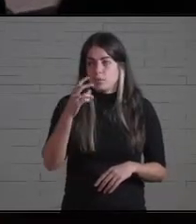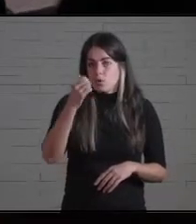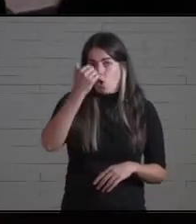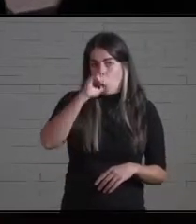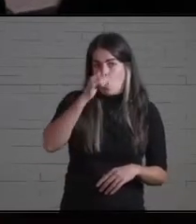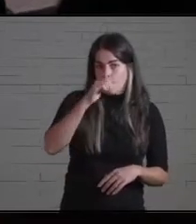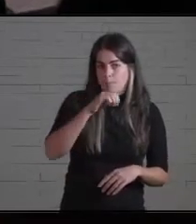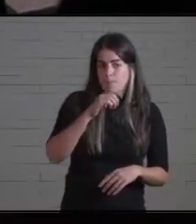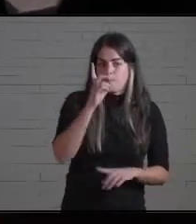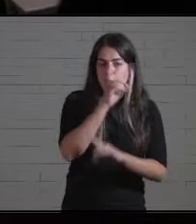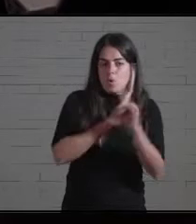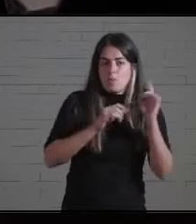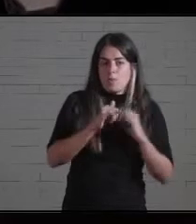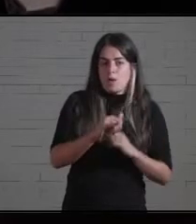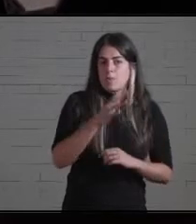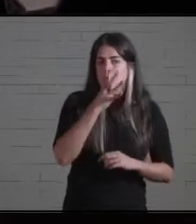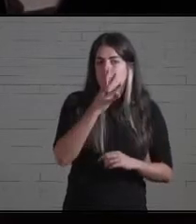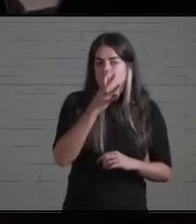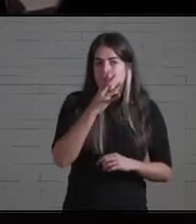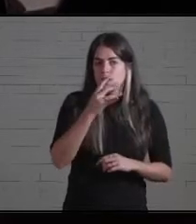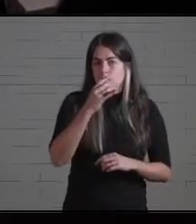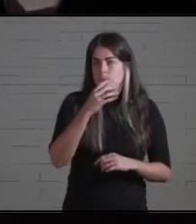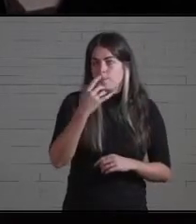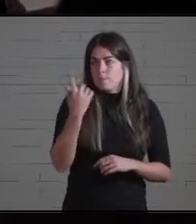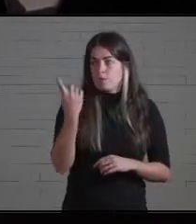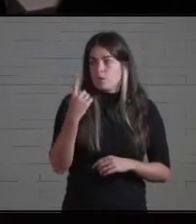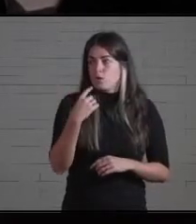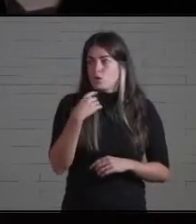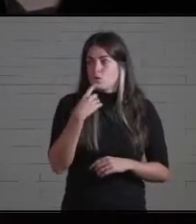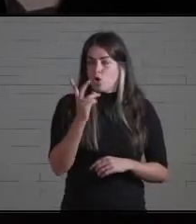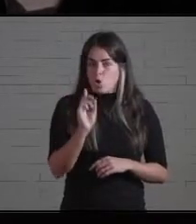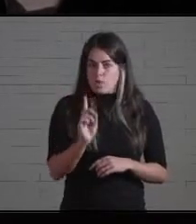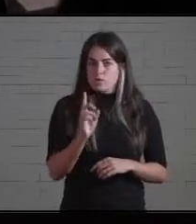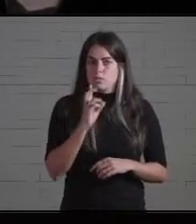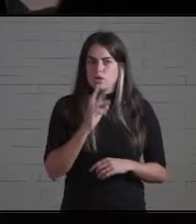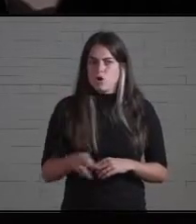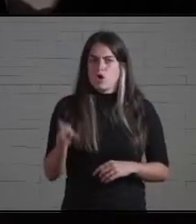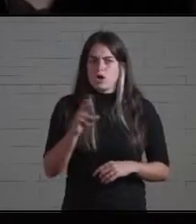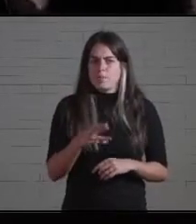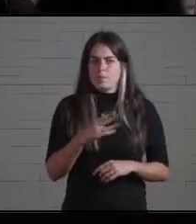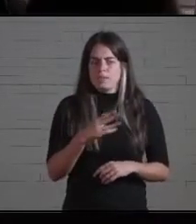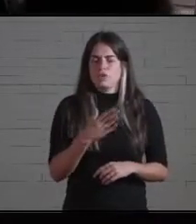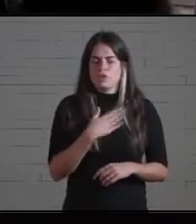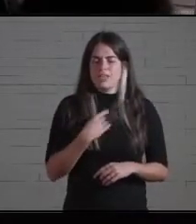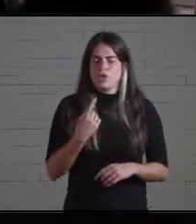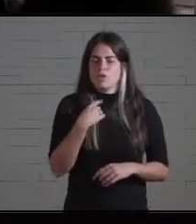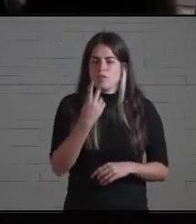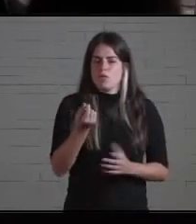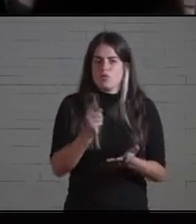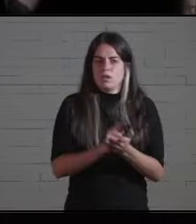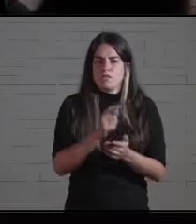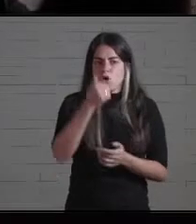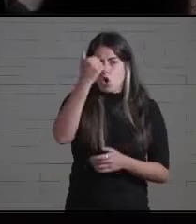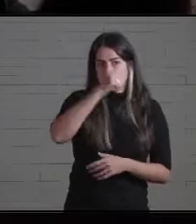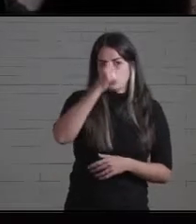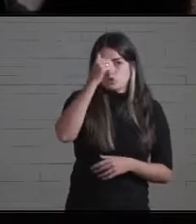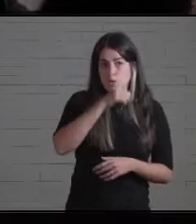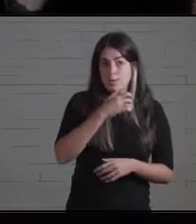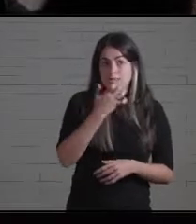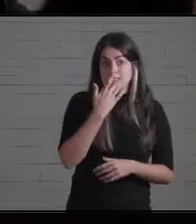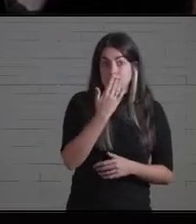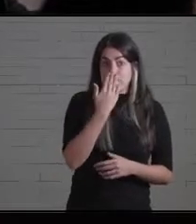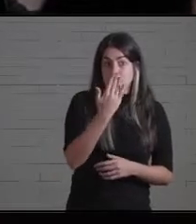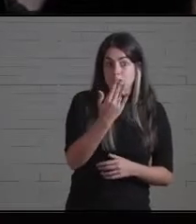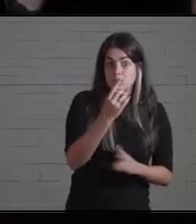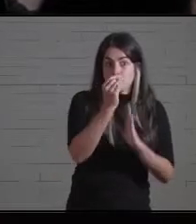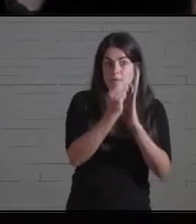porque los hombres, aquí no lo he dicho, me repito mucho, pero creo que hay que decirlo aquí también, los hombres se cogen aquellos permisos, aquellas